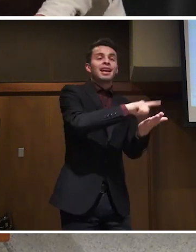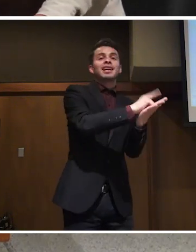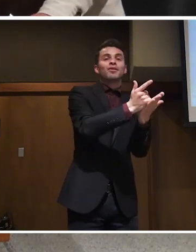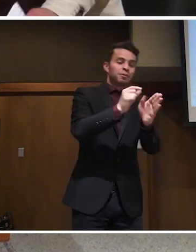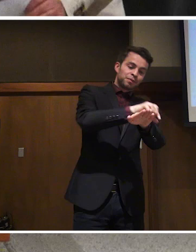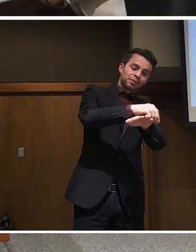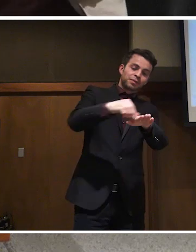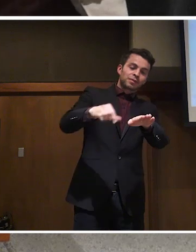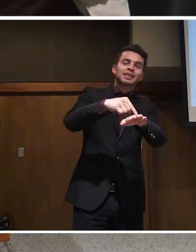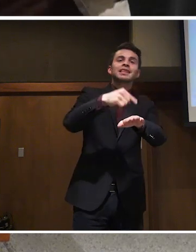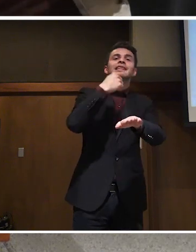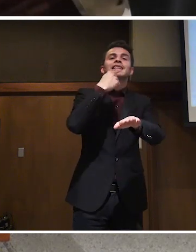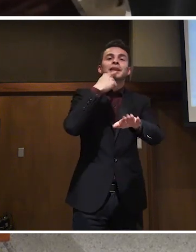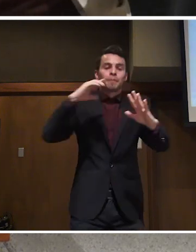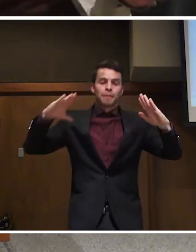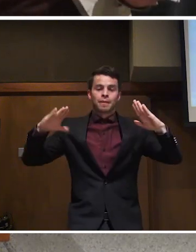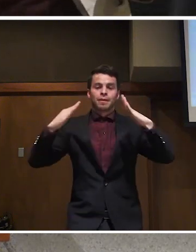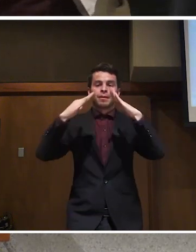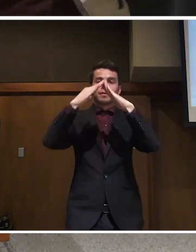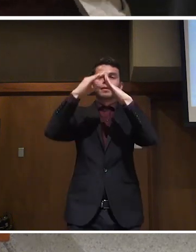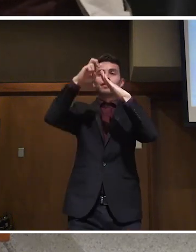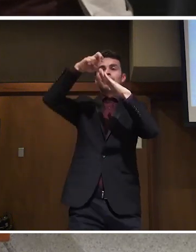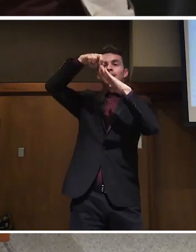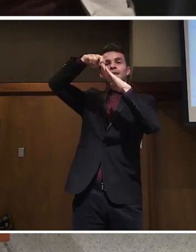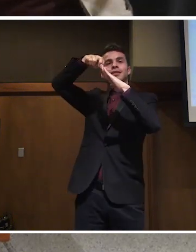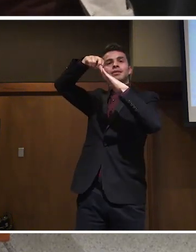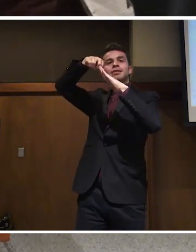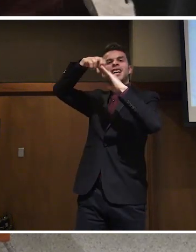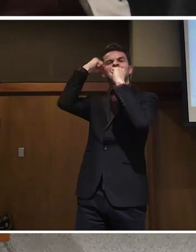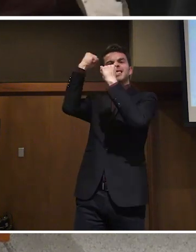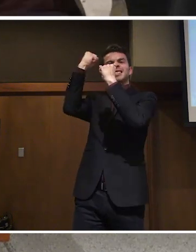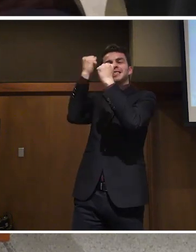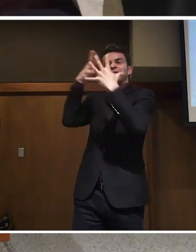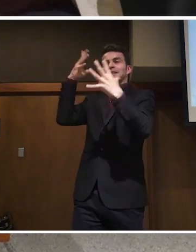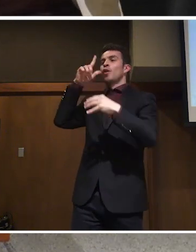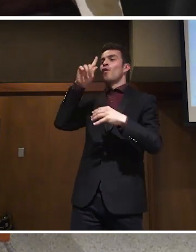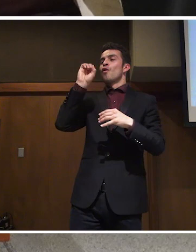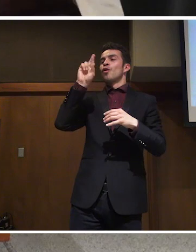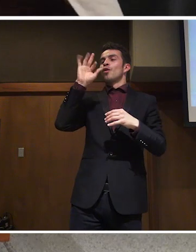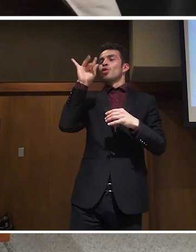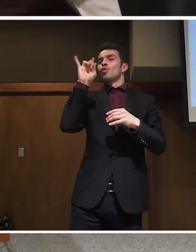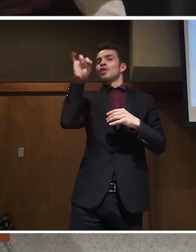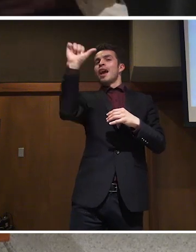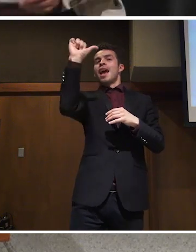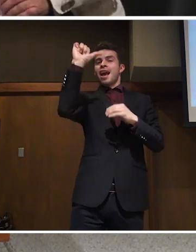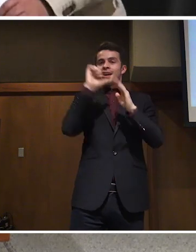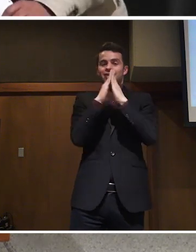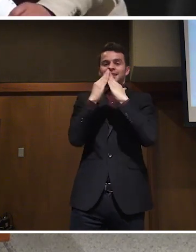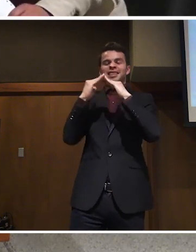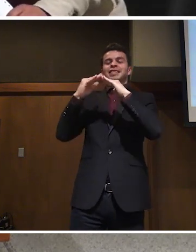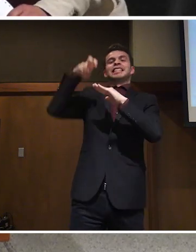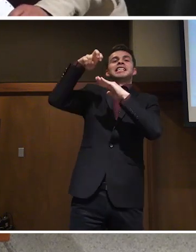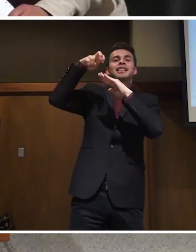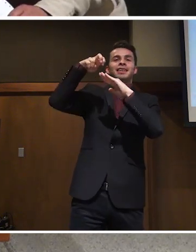llamaba La fortuna en la base de la pirámide, de uno de esos gurús indio de una